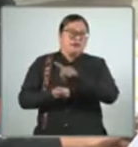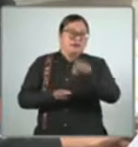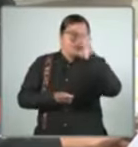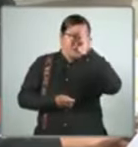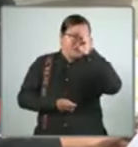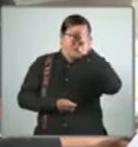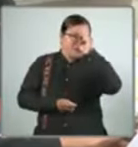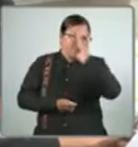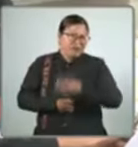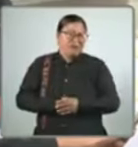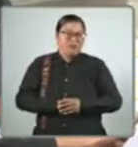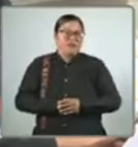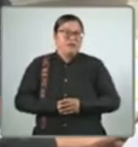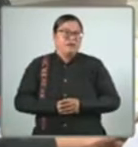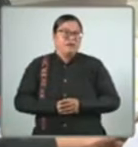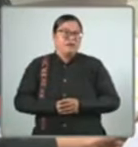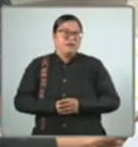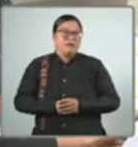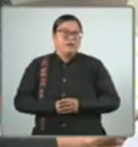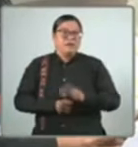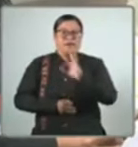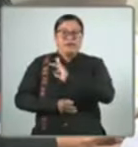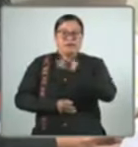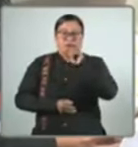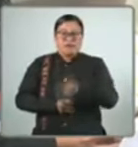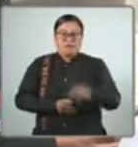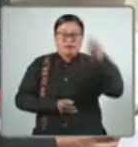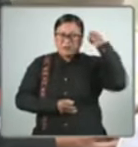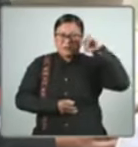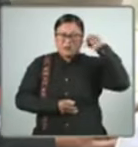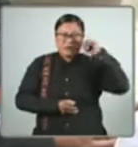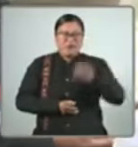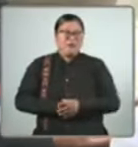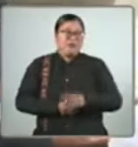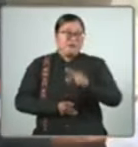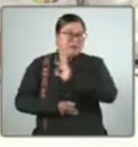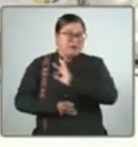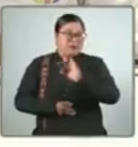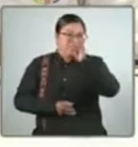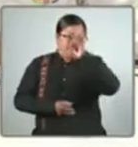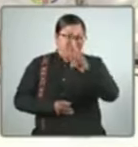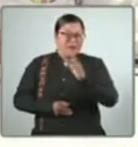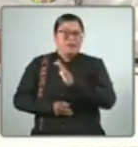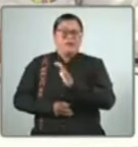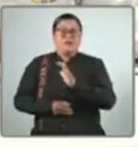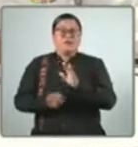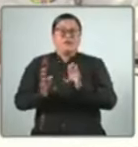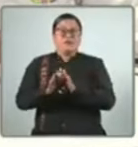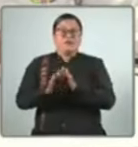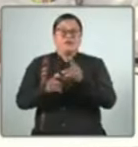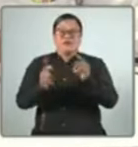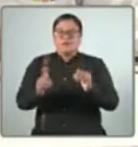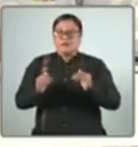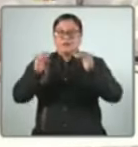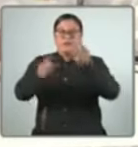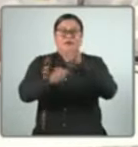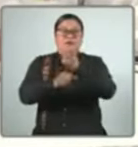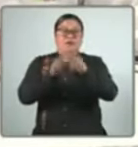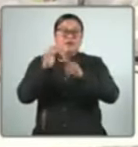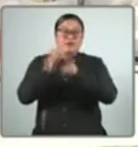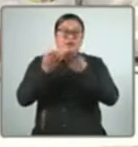ustedes que se logre Oaxaca a llegar a ver en esos primeros lugares en